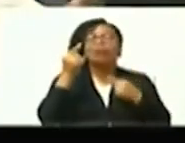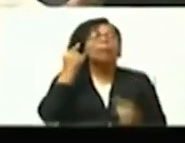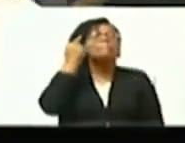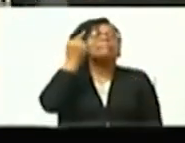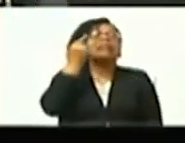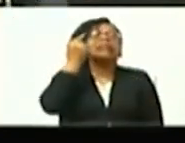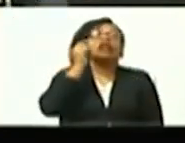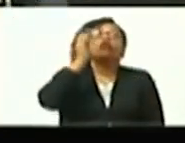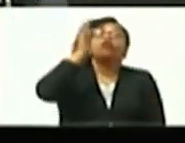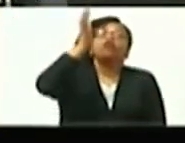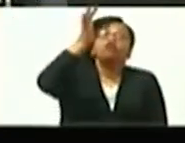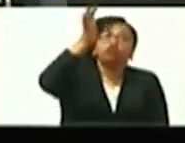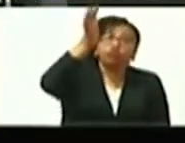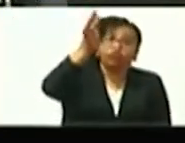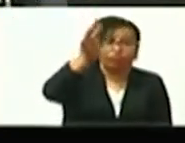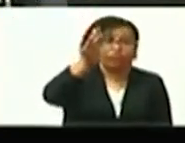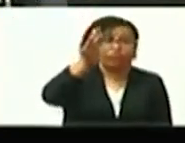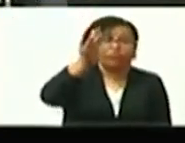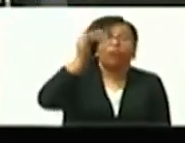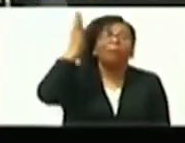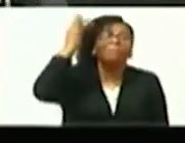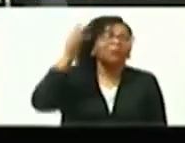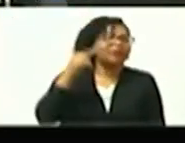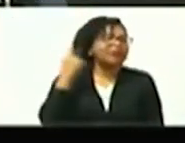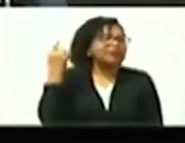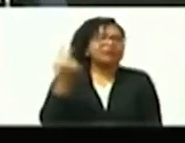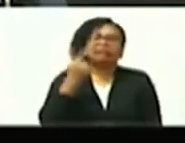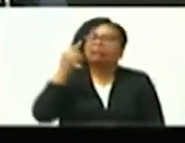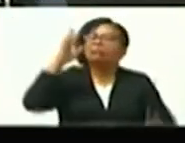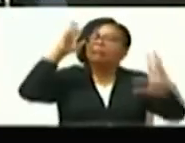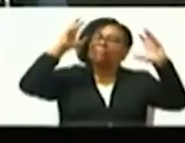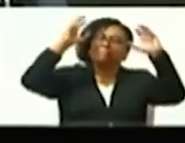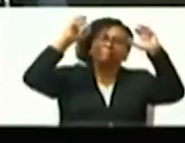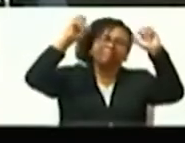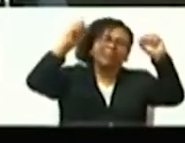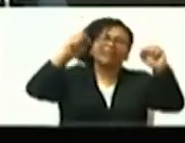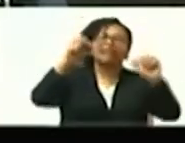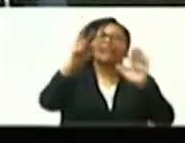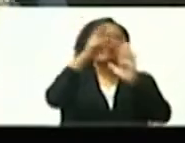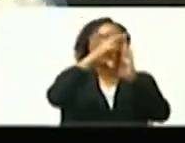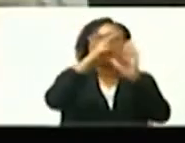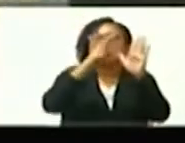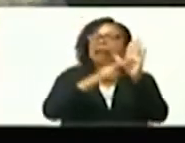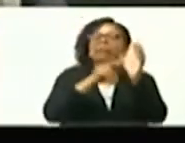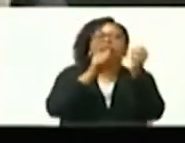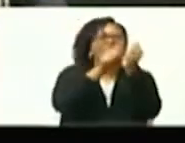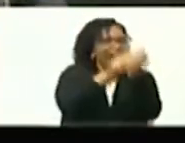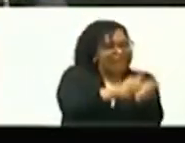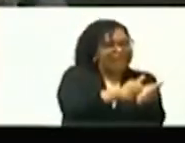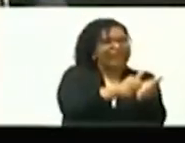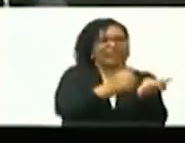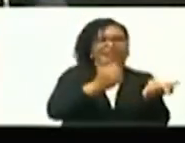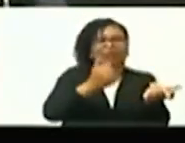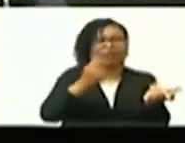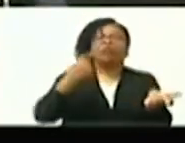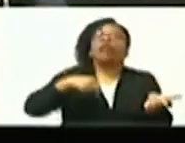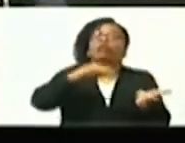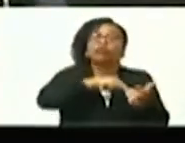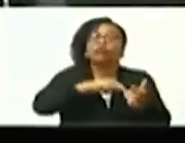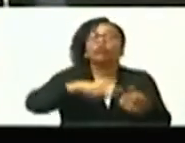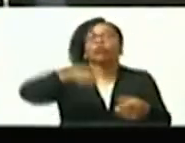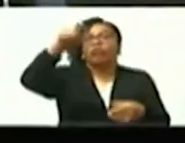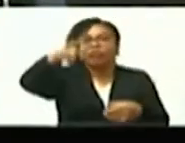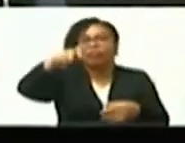futuro, porque el presidente siempre cumple con la... el requisito reglamentario de que nosotros mismos votemos sobre